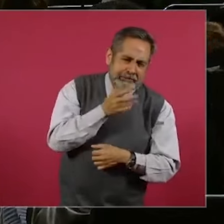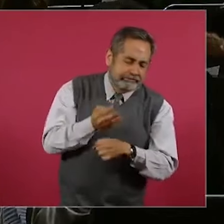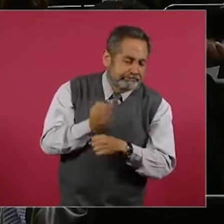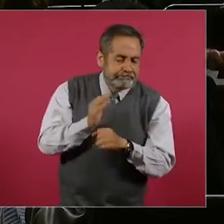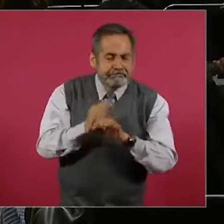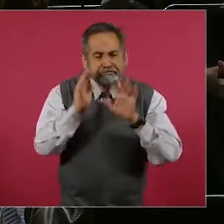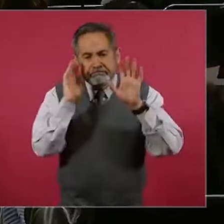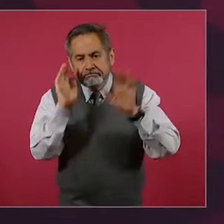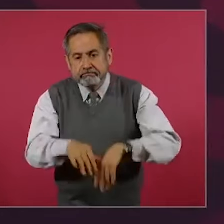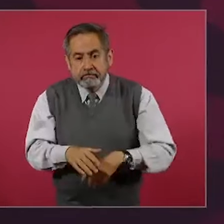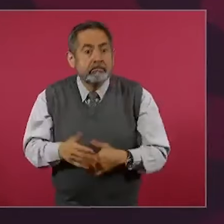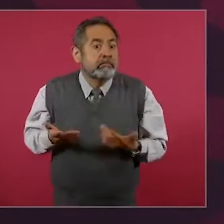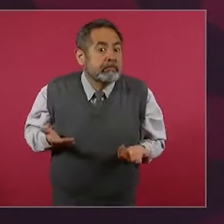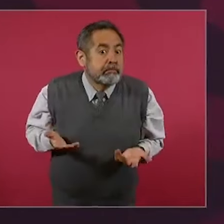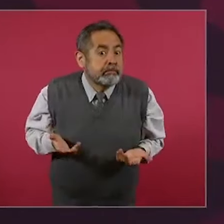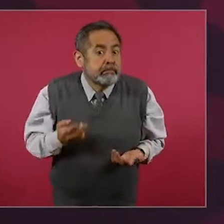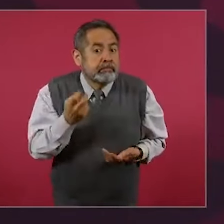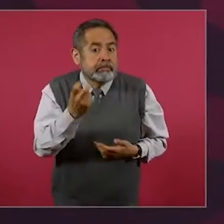Y